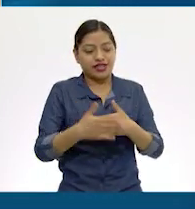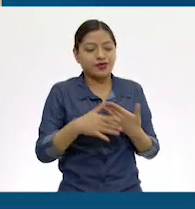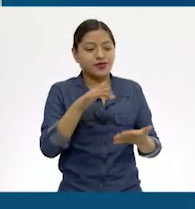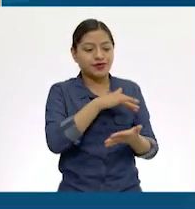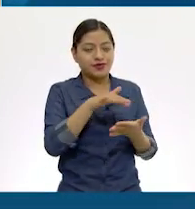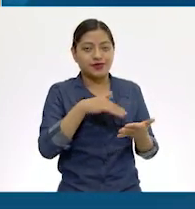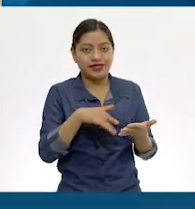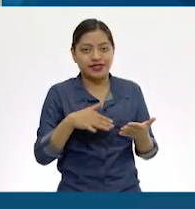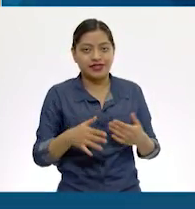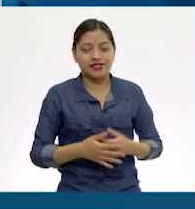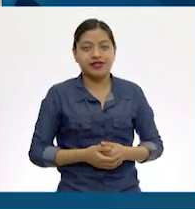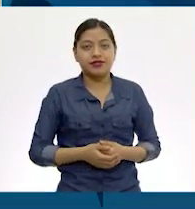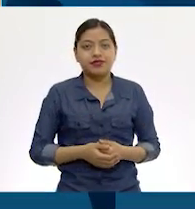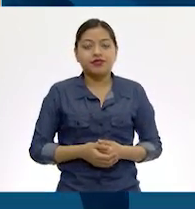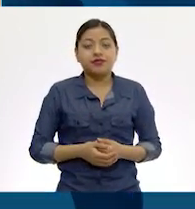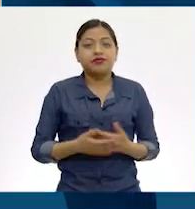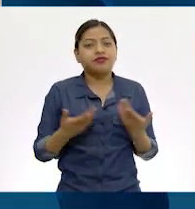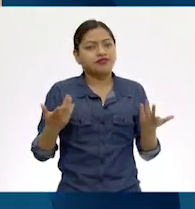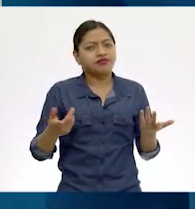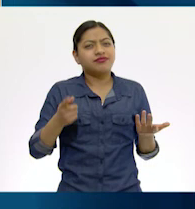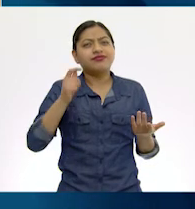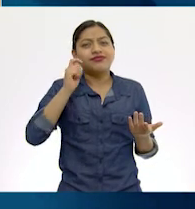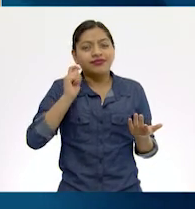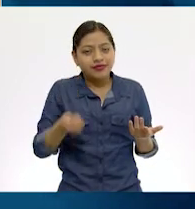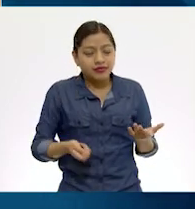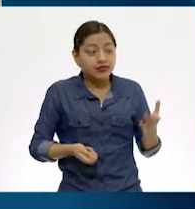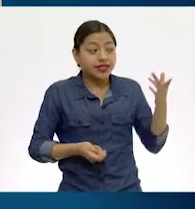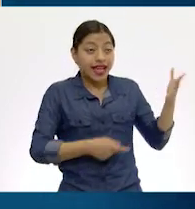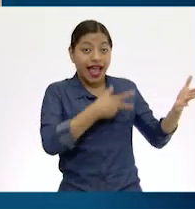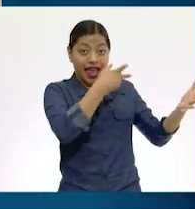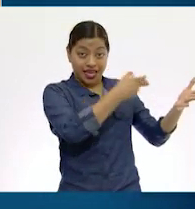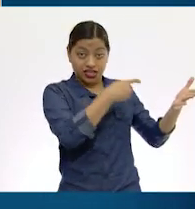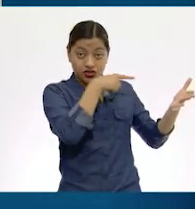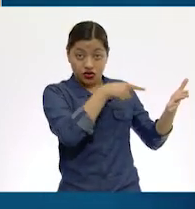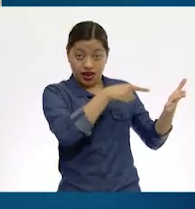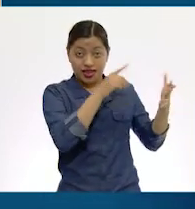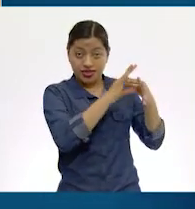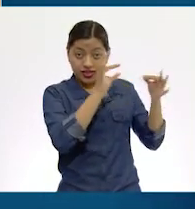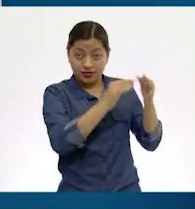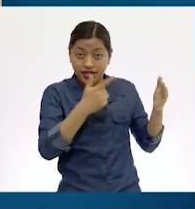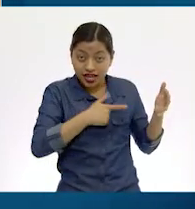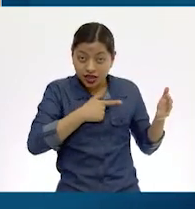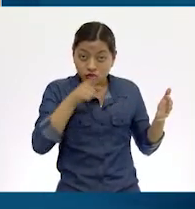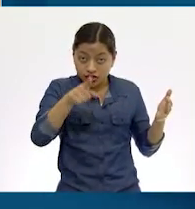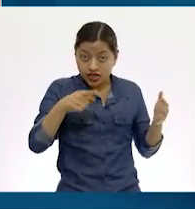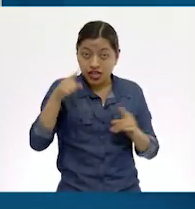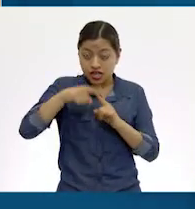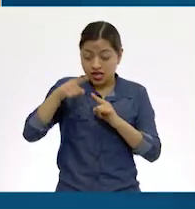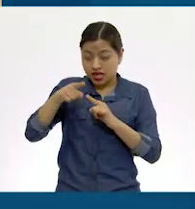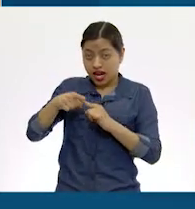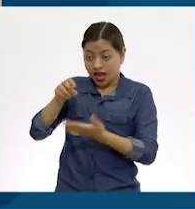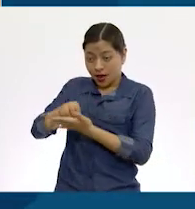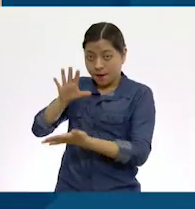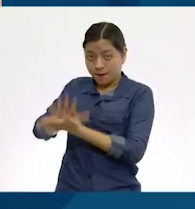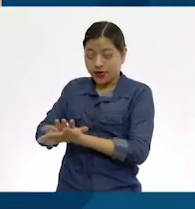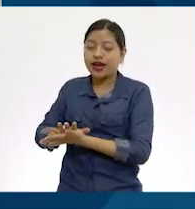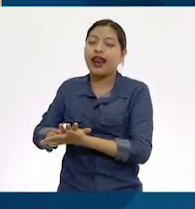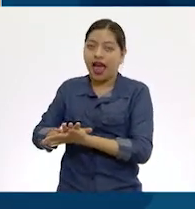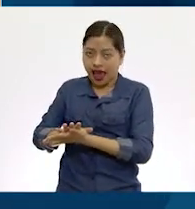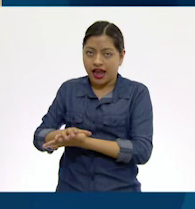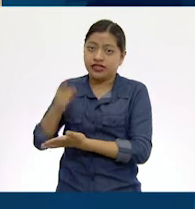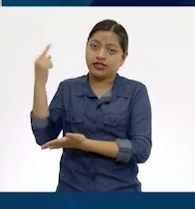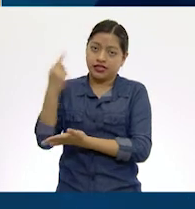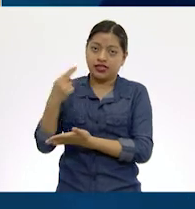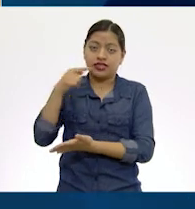como tal. Entonces, para la referencia, escribimos primero el nombre del autor o autora